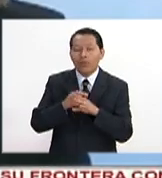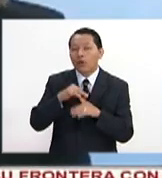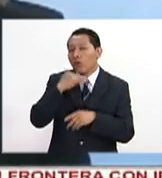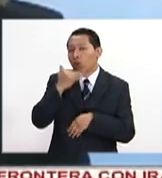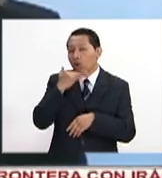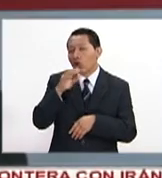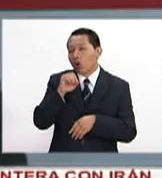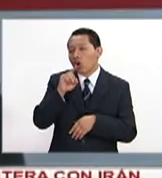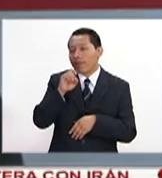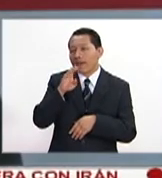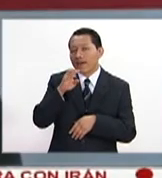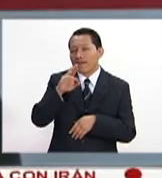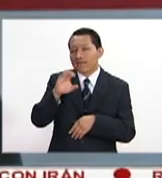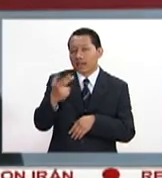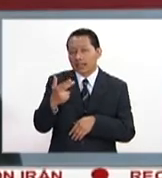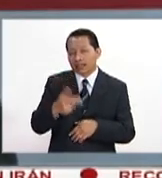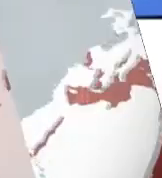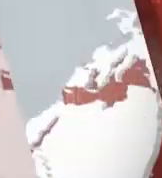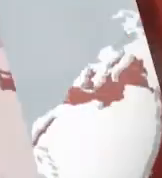de Odebrecht.